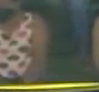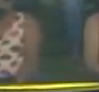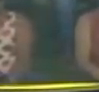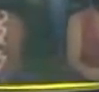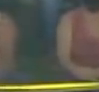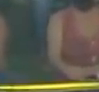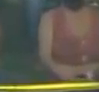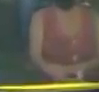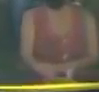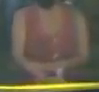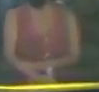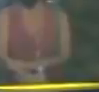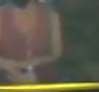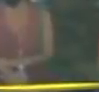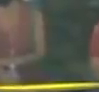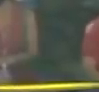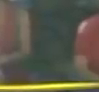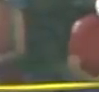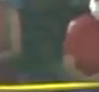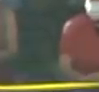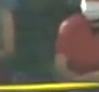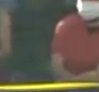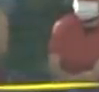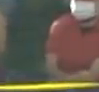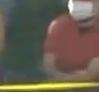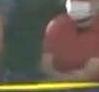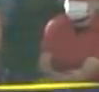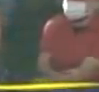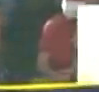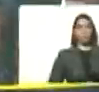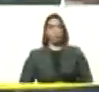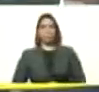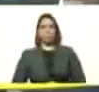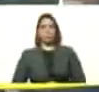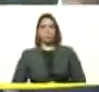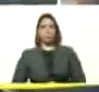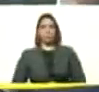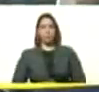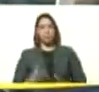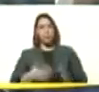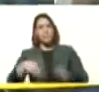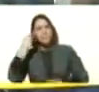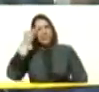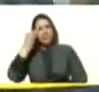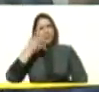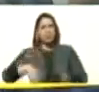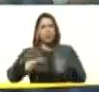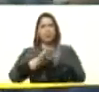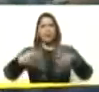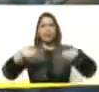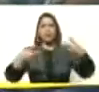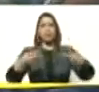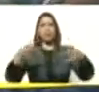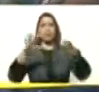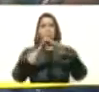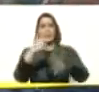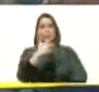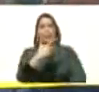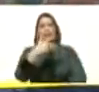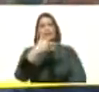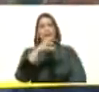en la reactualización de las R que lanzó el comandante Chávez, cómo unir las tres R's al